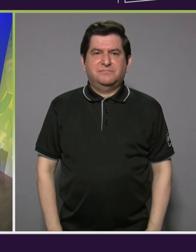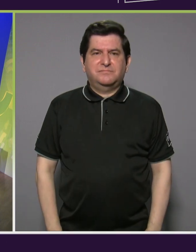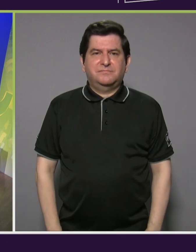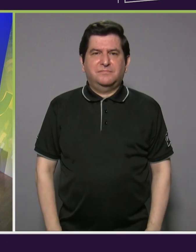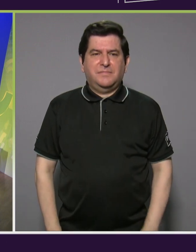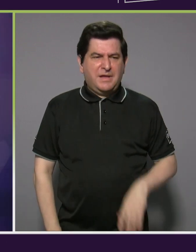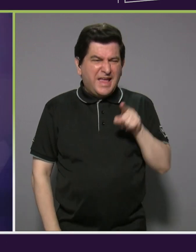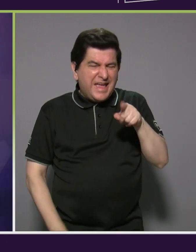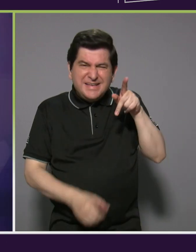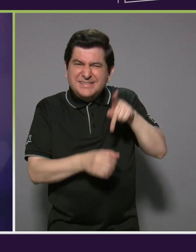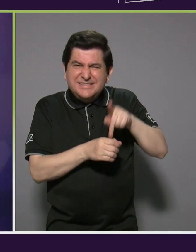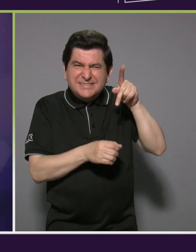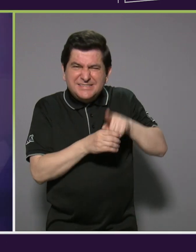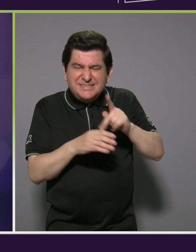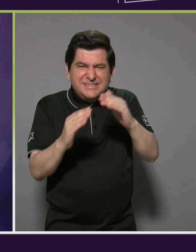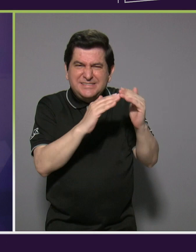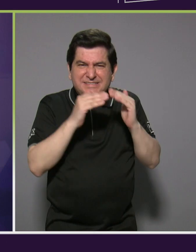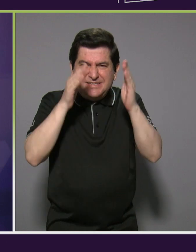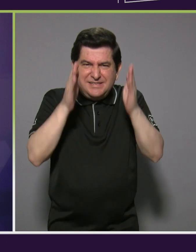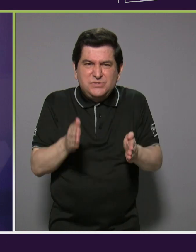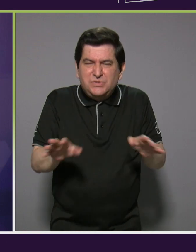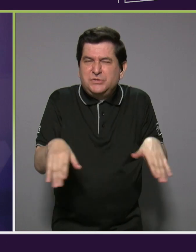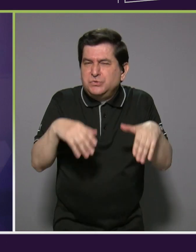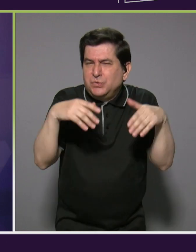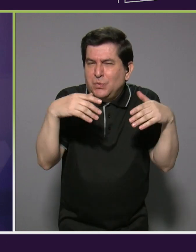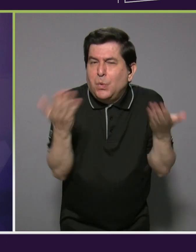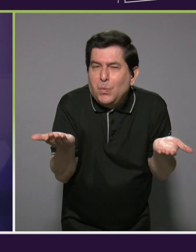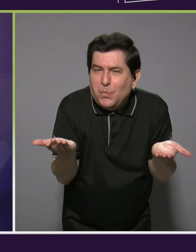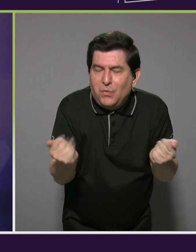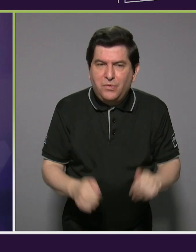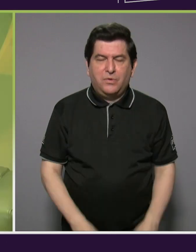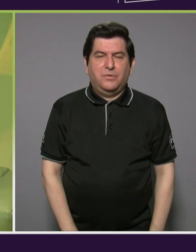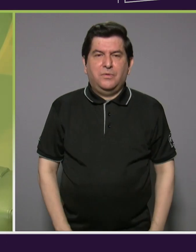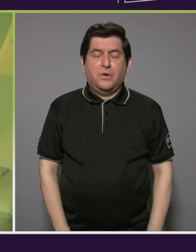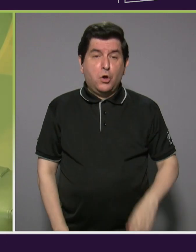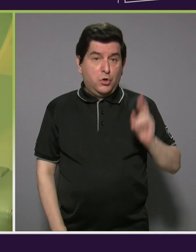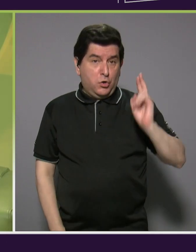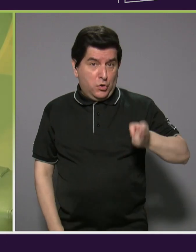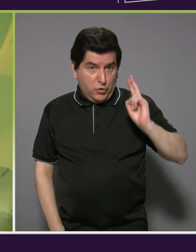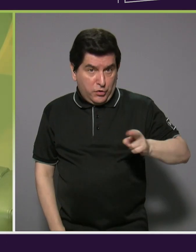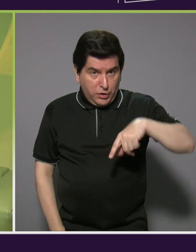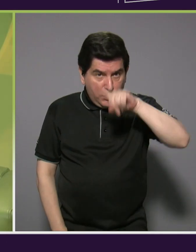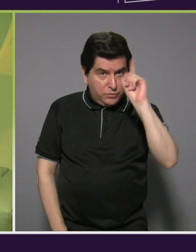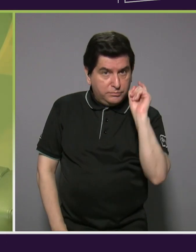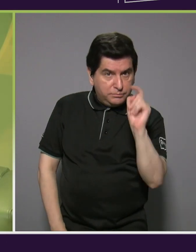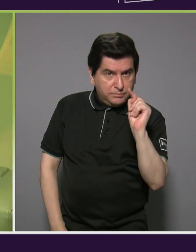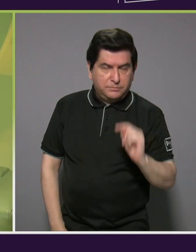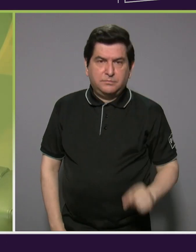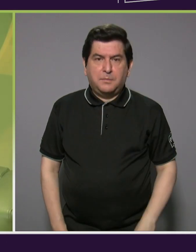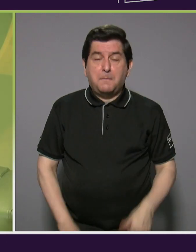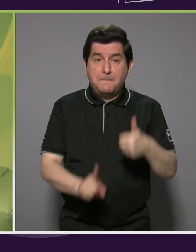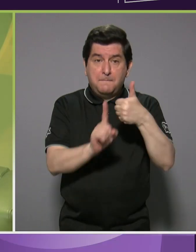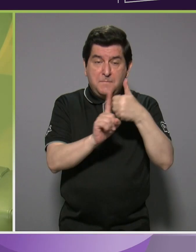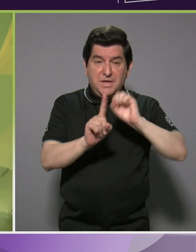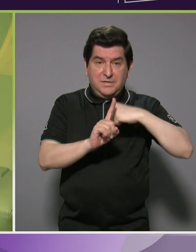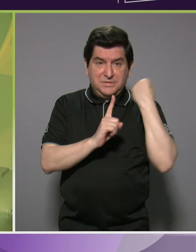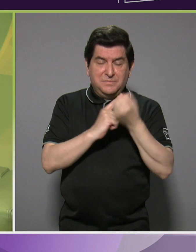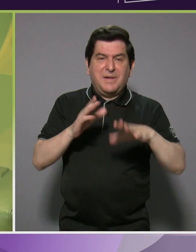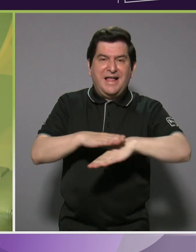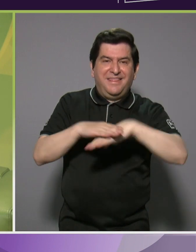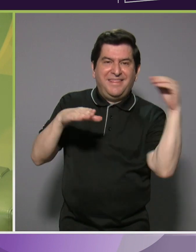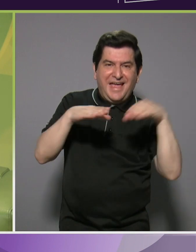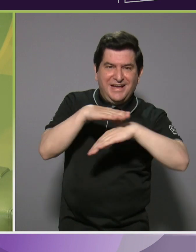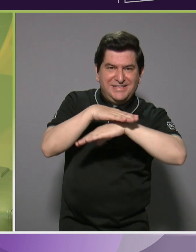esa participación ciudadana de ellos? Y ¿verdad? Que incluso, Rodrigo, por las mismas situaciones de exclusión,